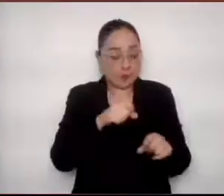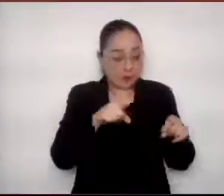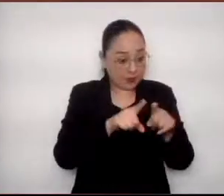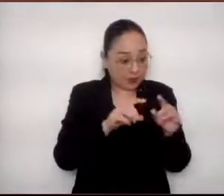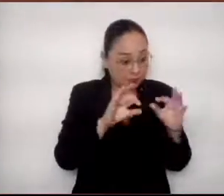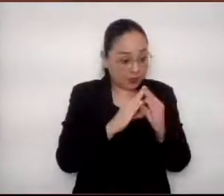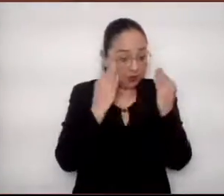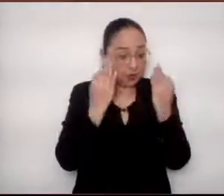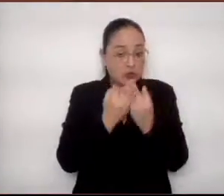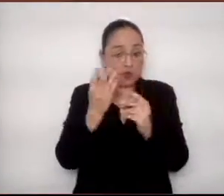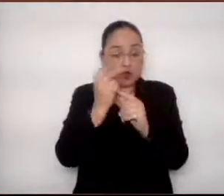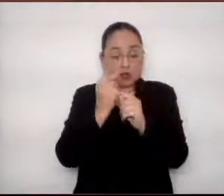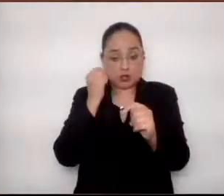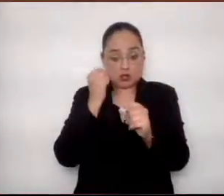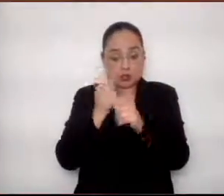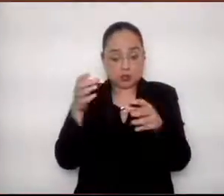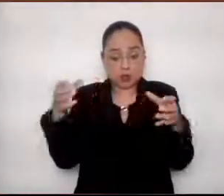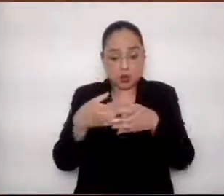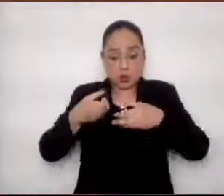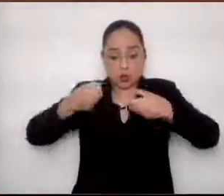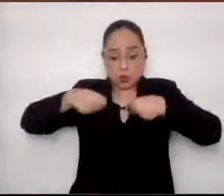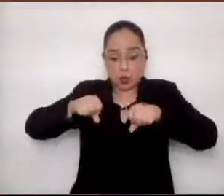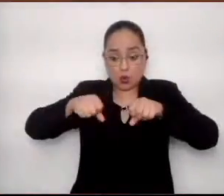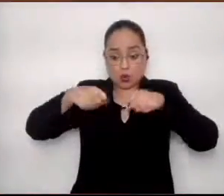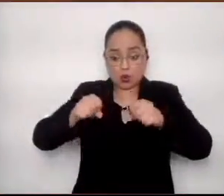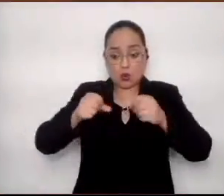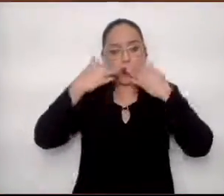transporte no está regulado.